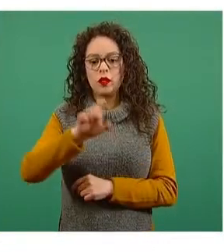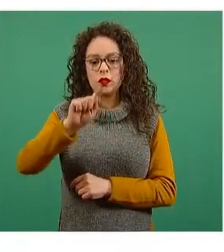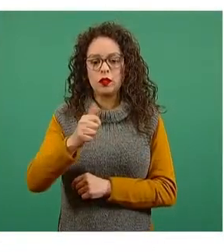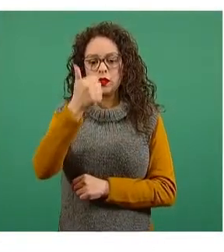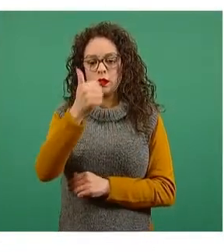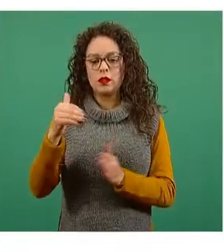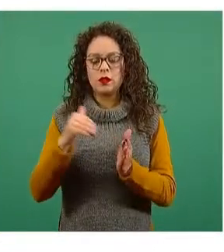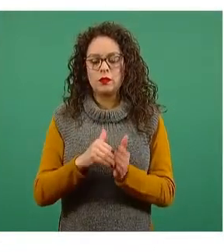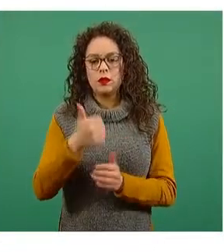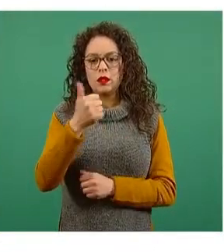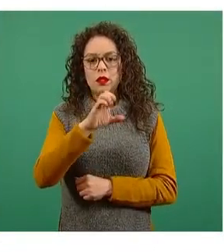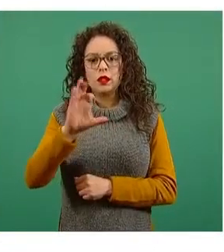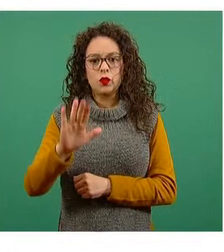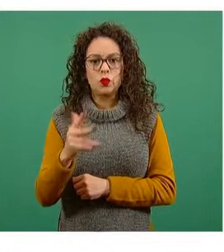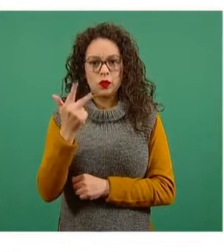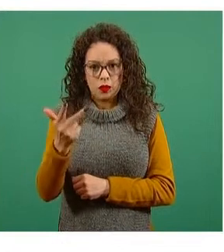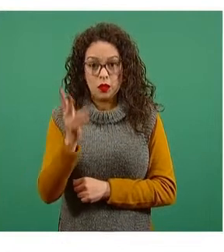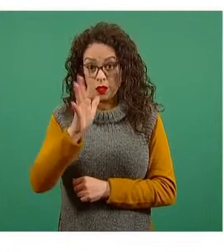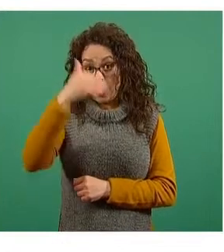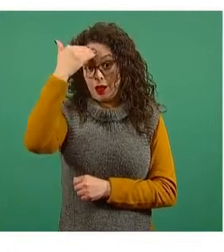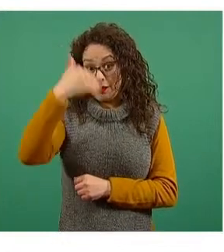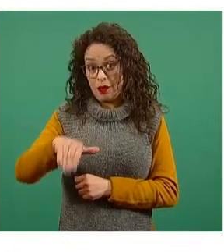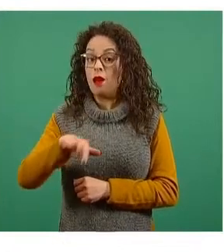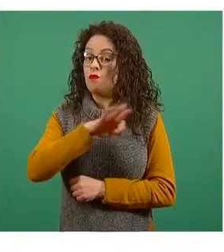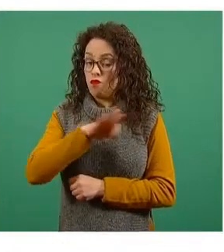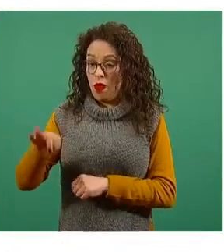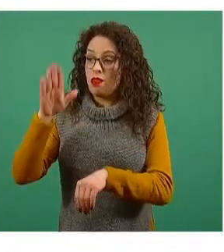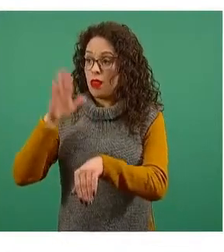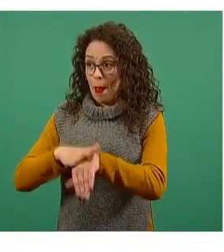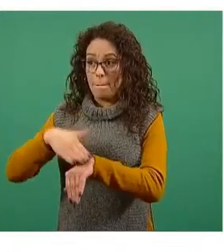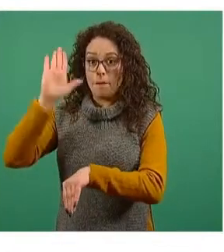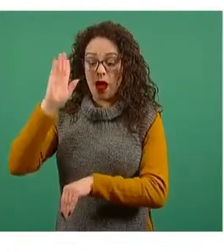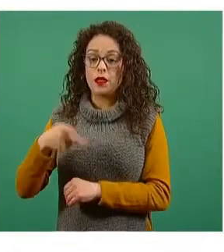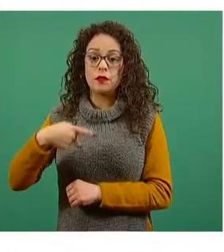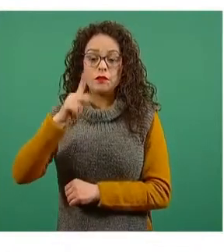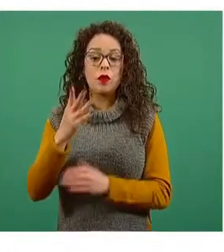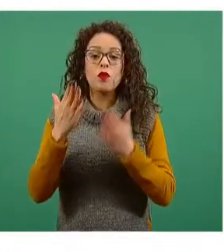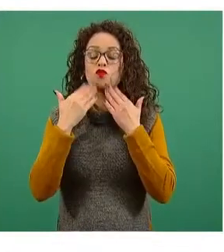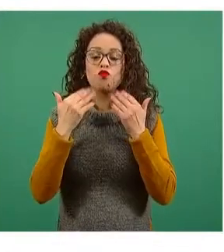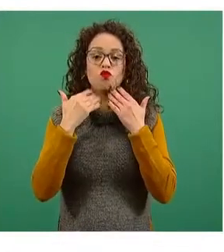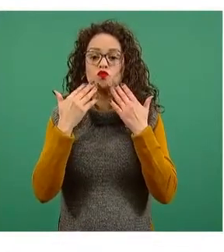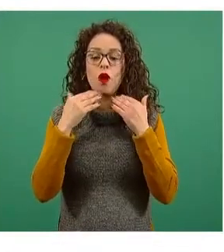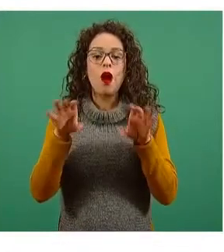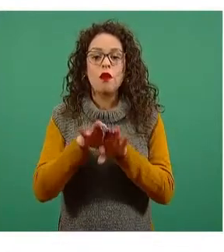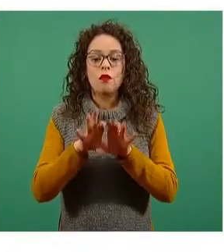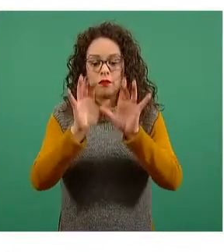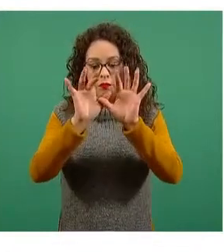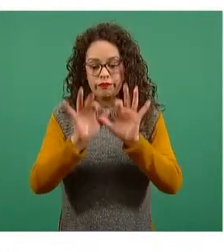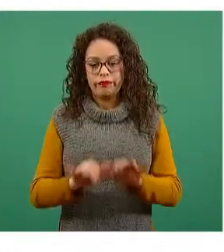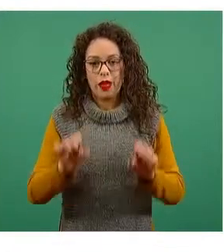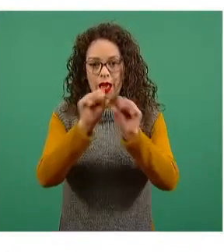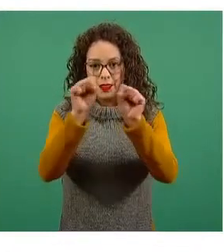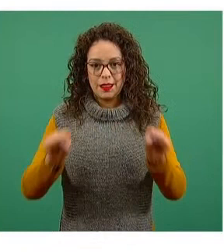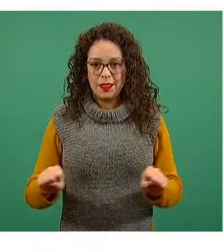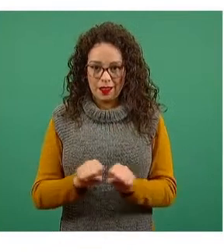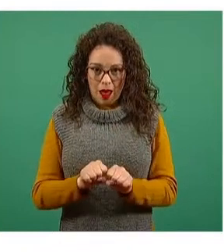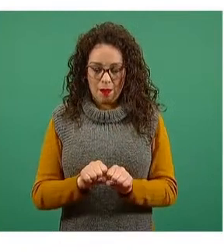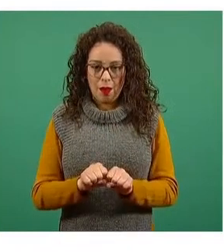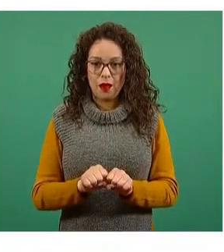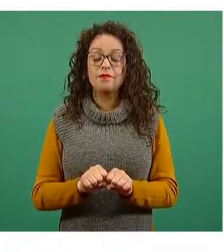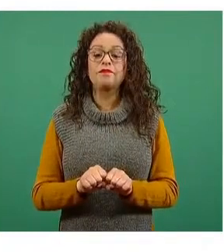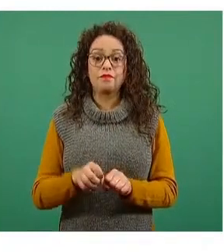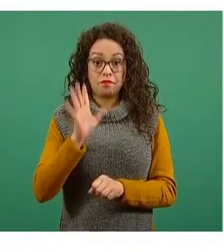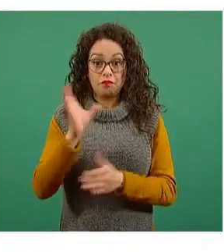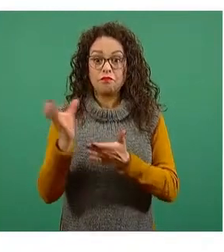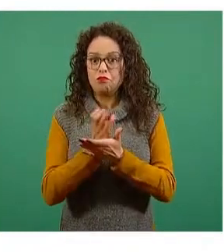1.176.658, que también sabemos que son muchísimas más que no han tenido un contacto con el Sistema Nacional de Vigilancia Epidemiológica y que se recuperaron